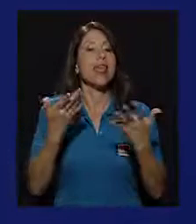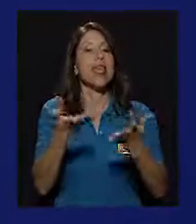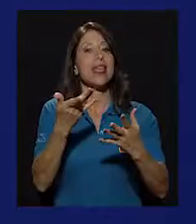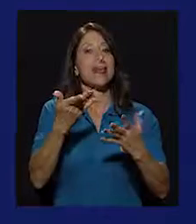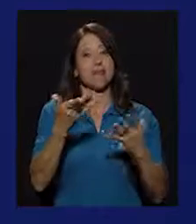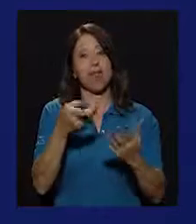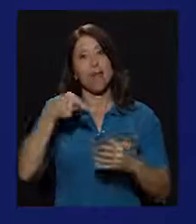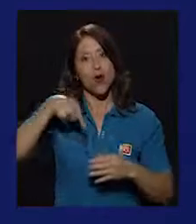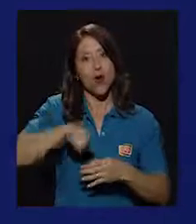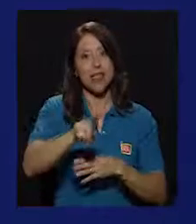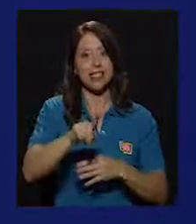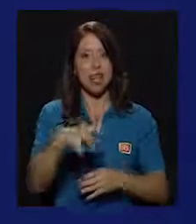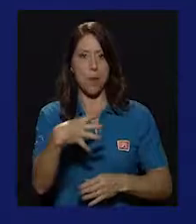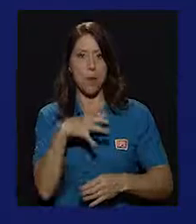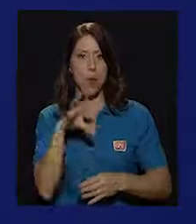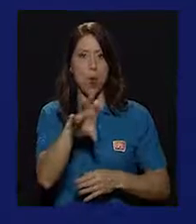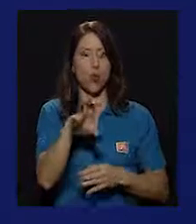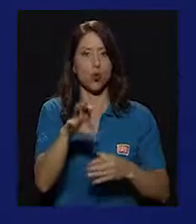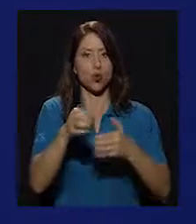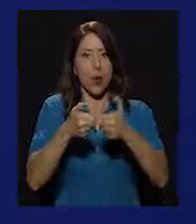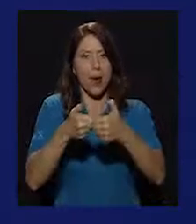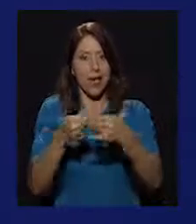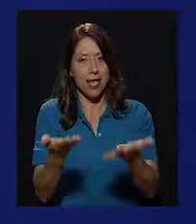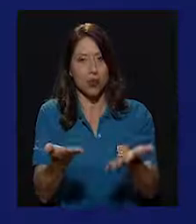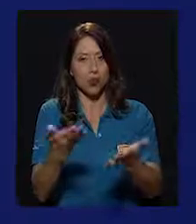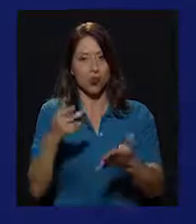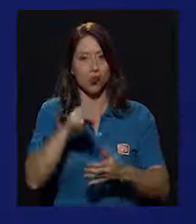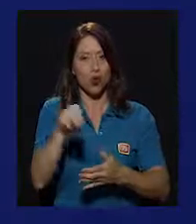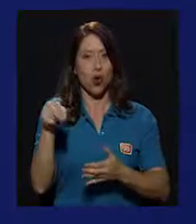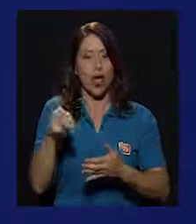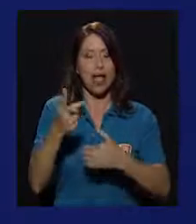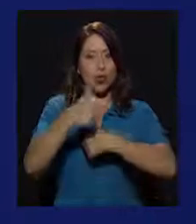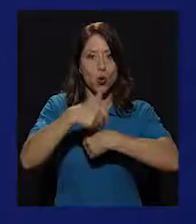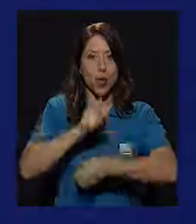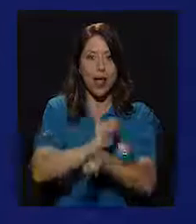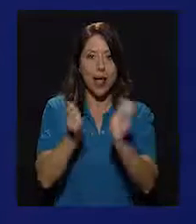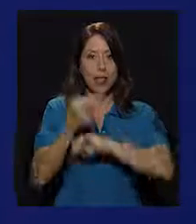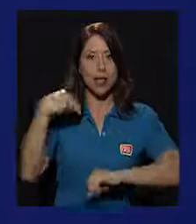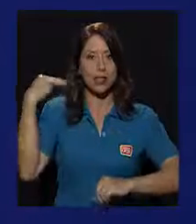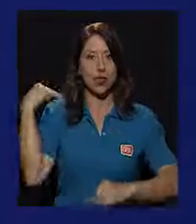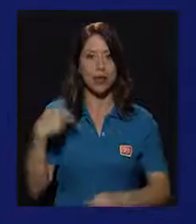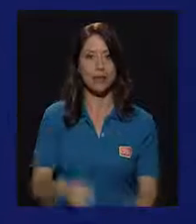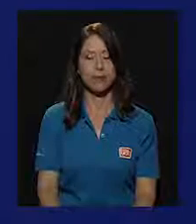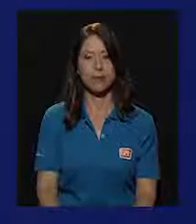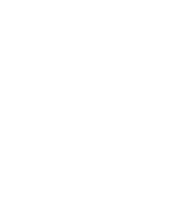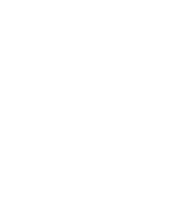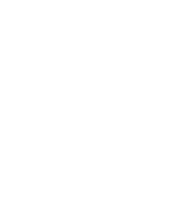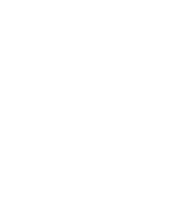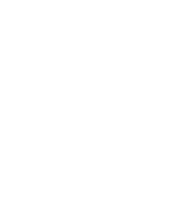violencia de sus propios compañeros es hora de cambiar la historia